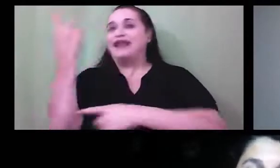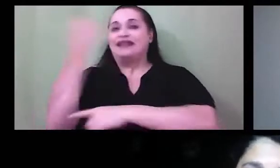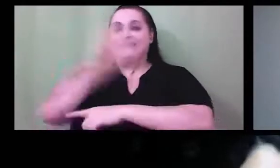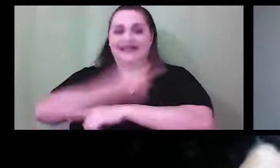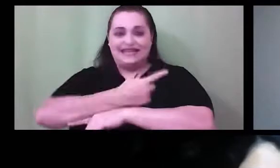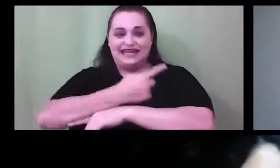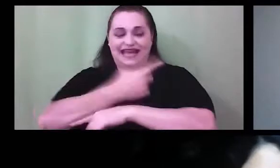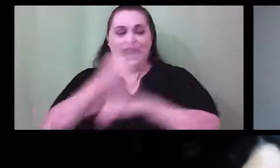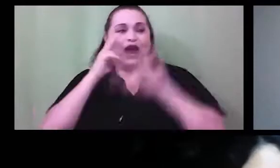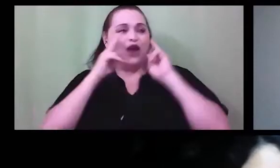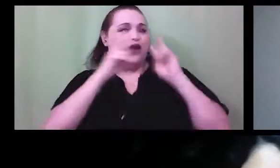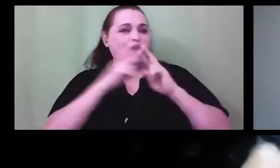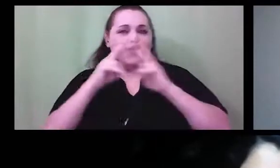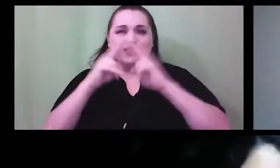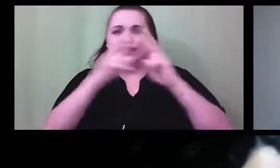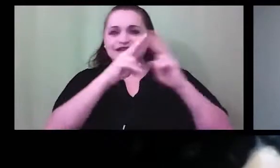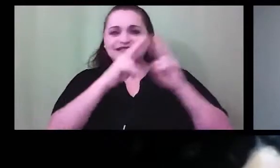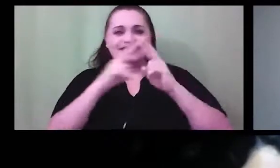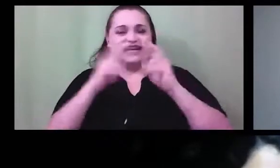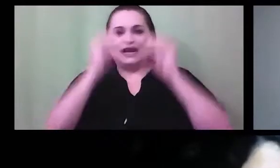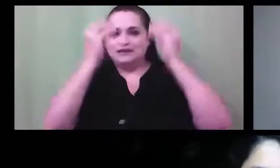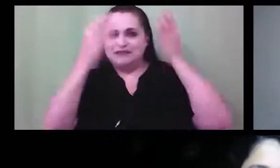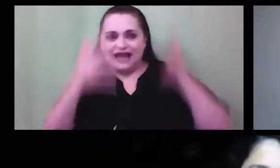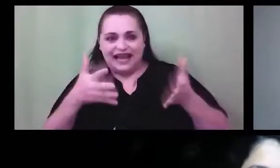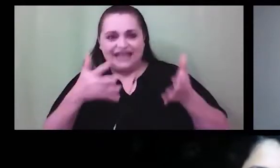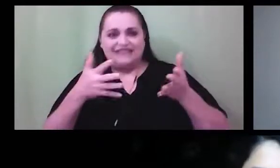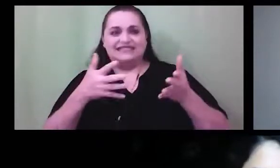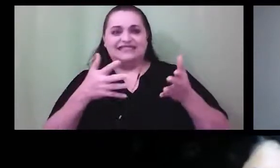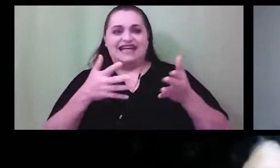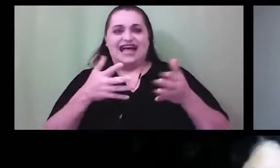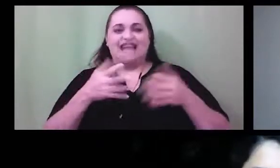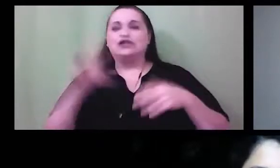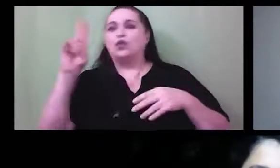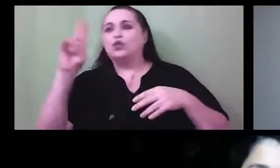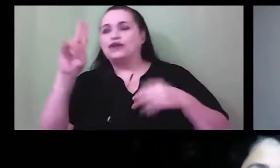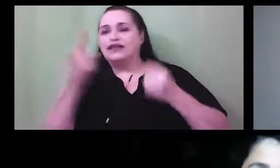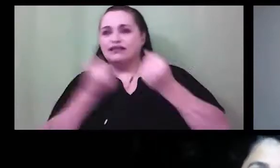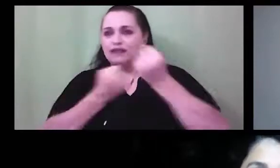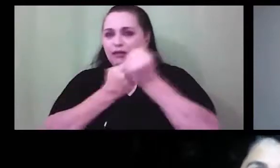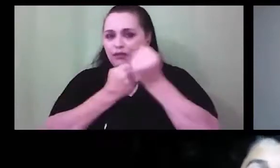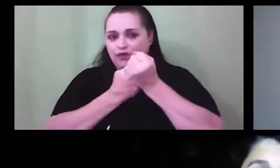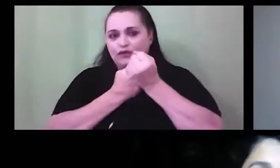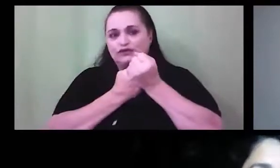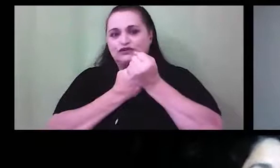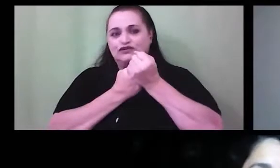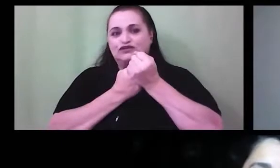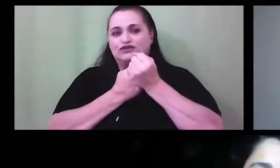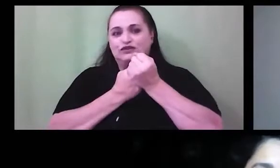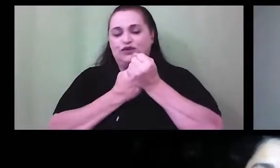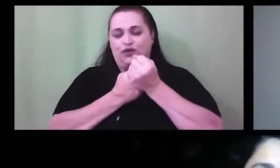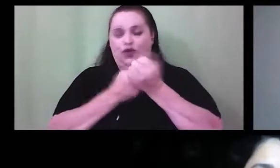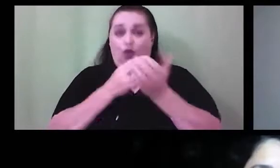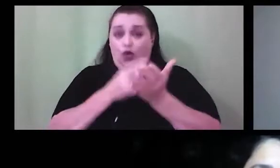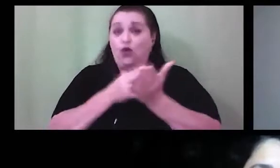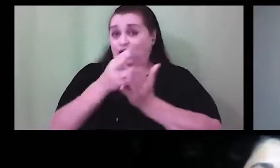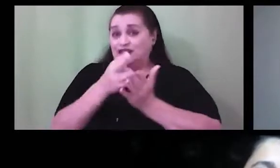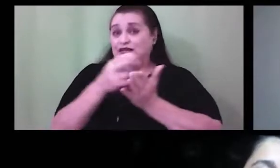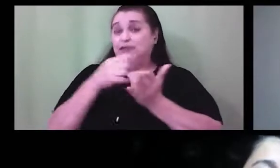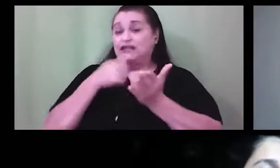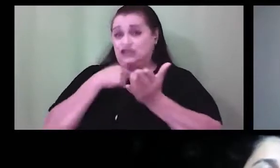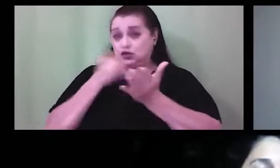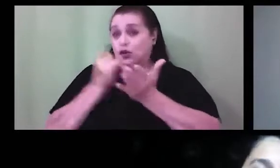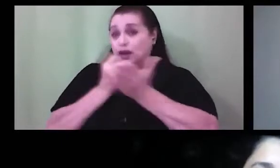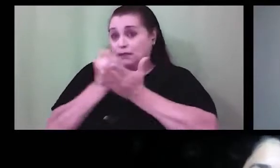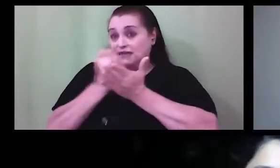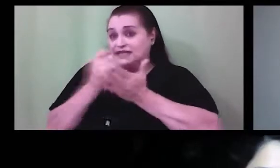a conocer a las maestras que iba a tener, a la unidad de apoyo, que sinceramente, aunque yo ya había indagado un